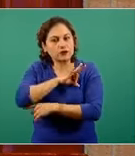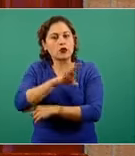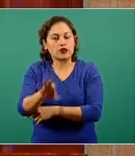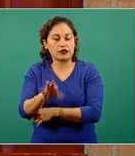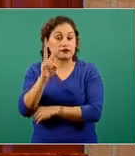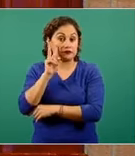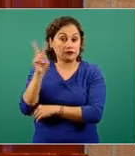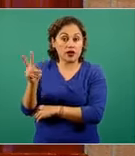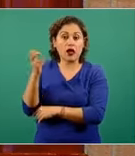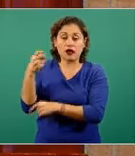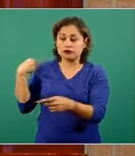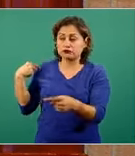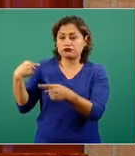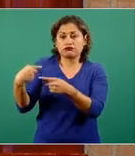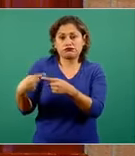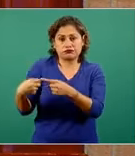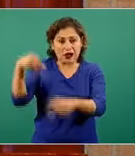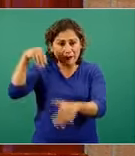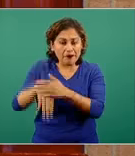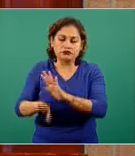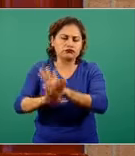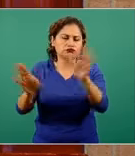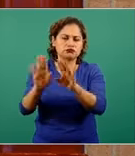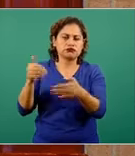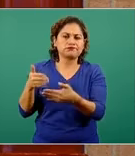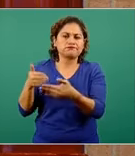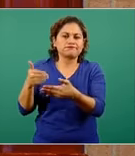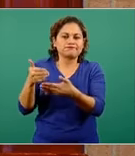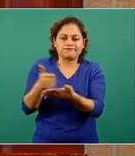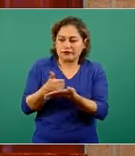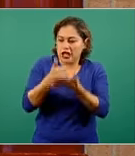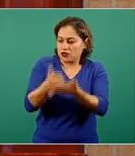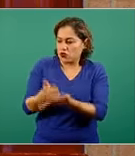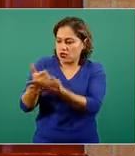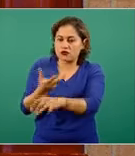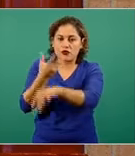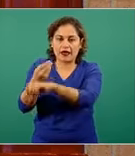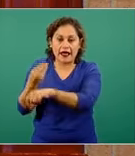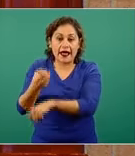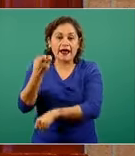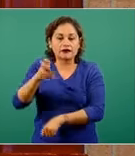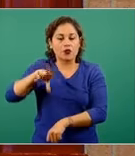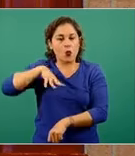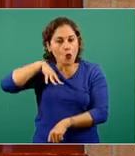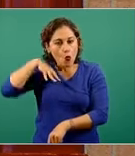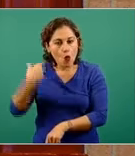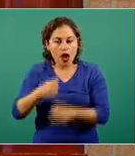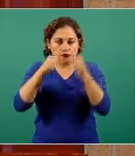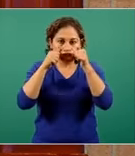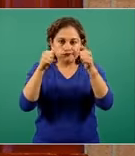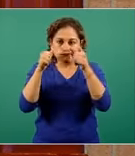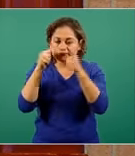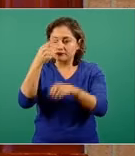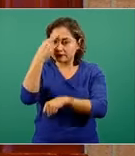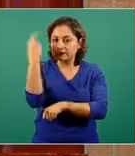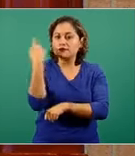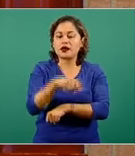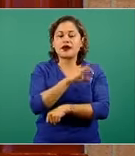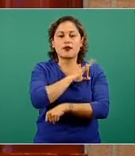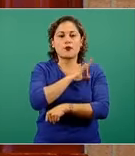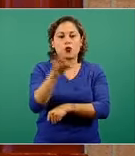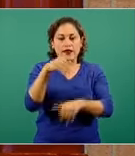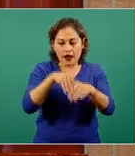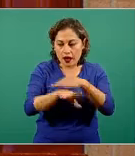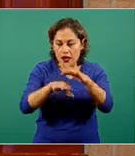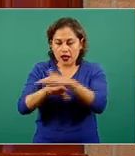durante las últimas semanas, y como ya comentábamos, el hecho que la ocupación se mantenga no necesariamente responde, o en